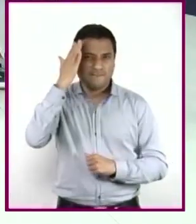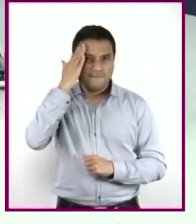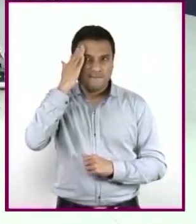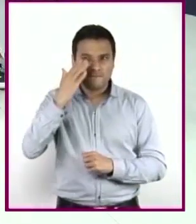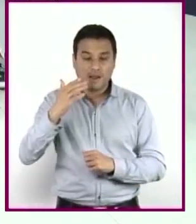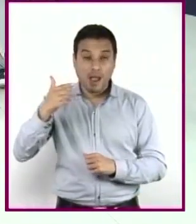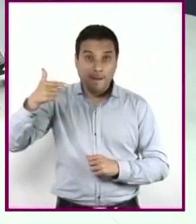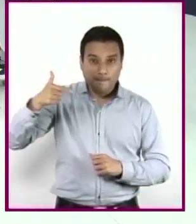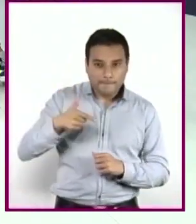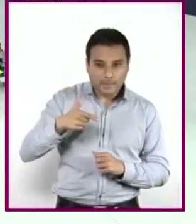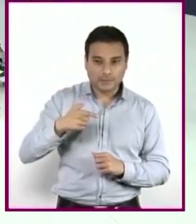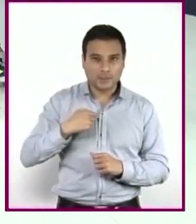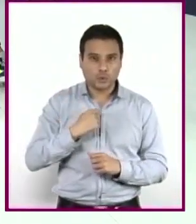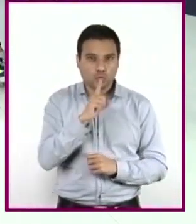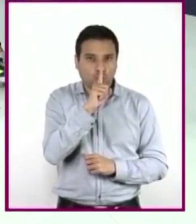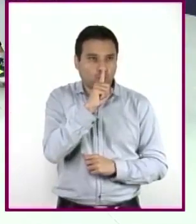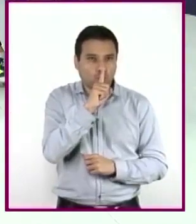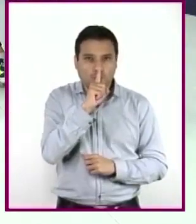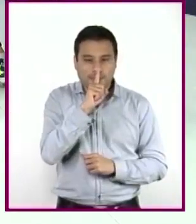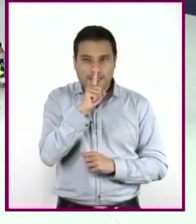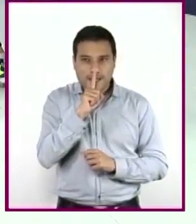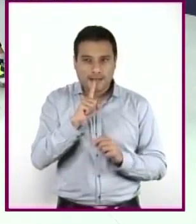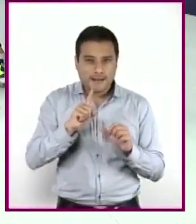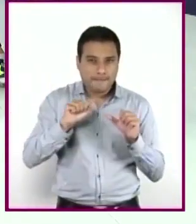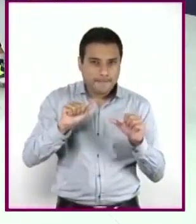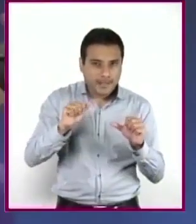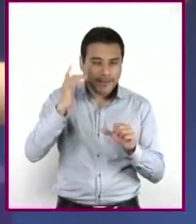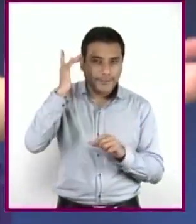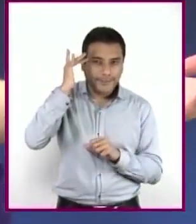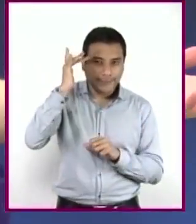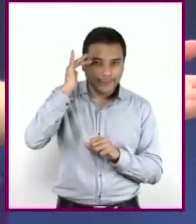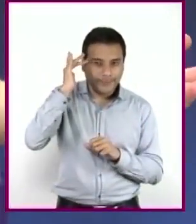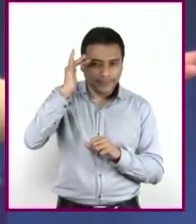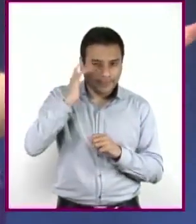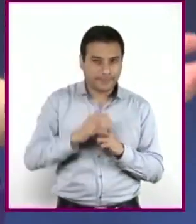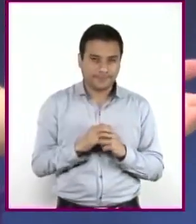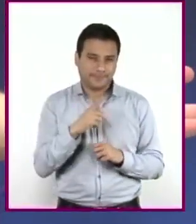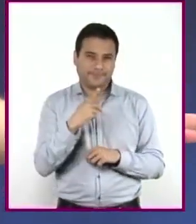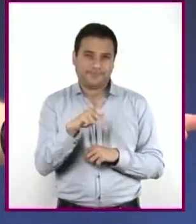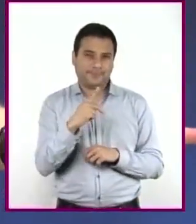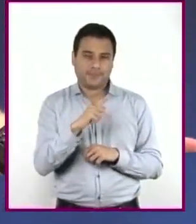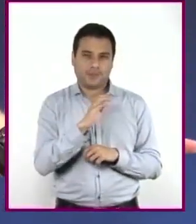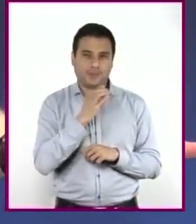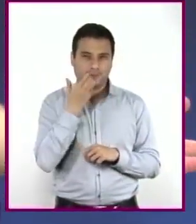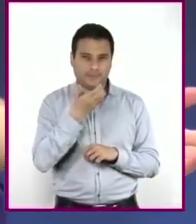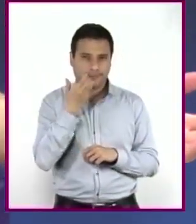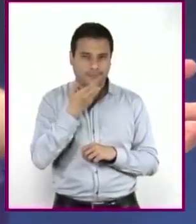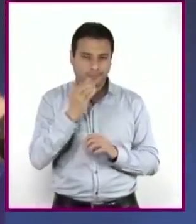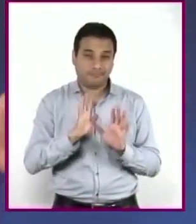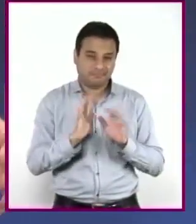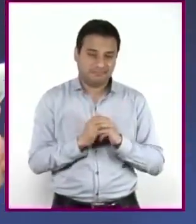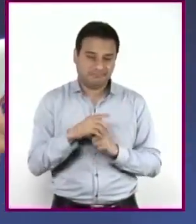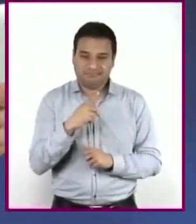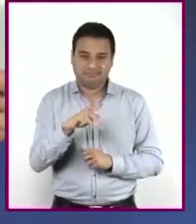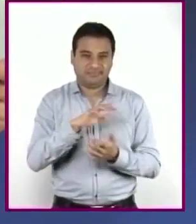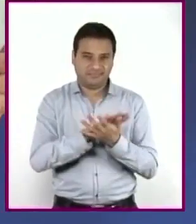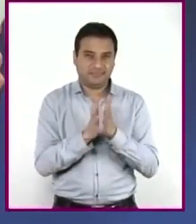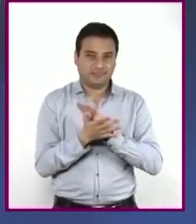¿no? Que es lo que les da el anonimato y, como tú bien dices, sienten empoderados de poder hacer lo que les plazca, ¿no?